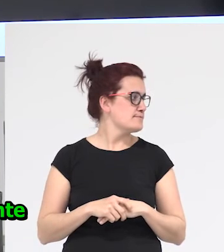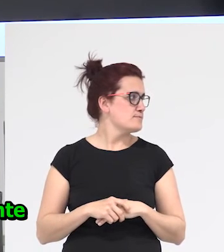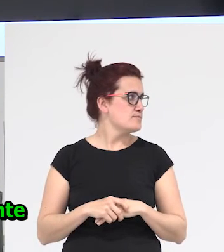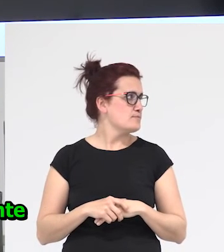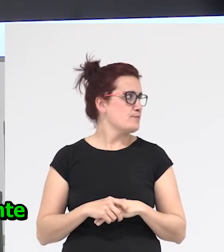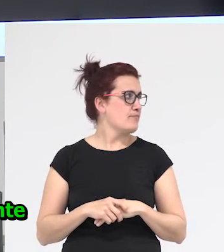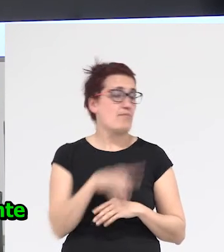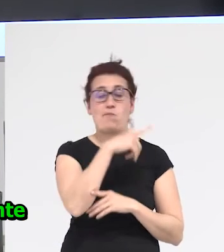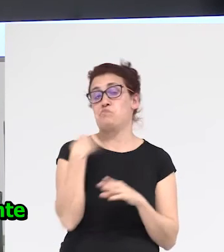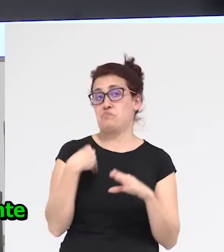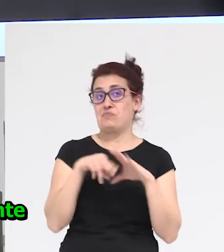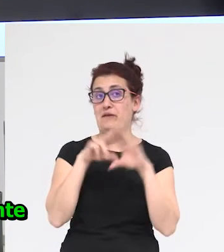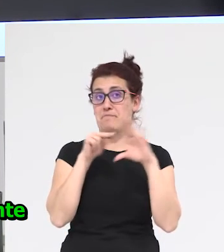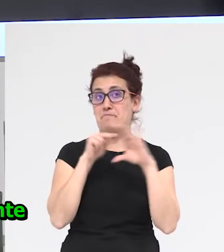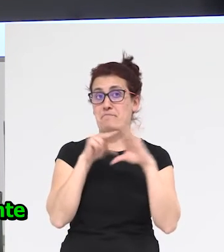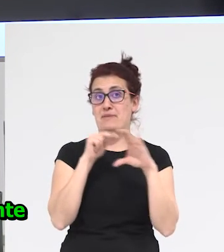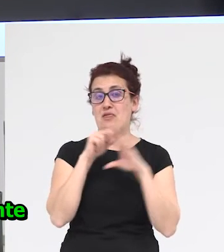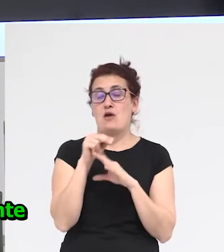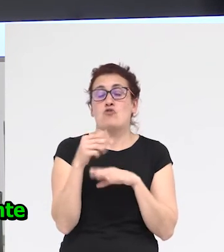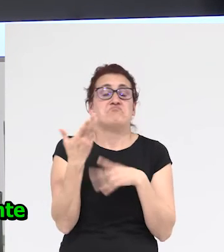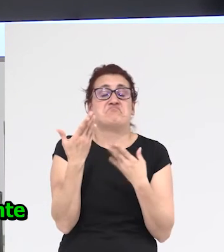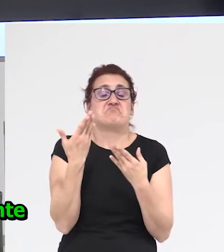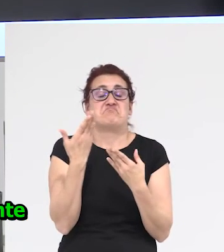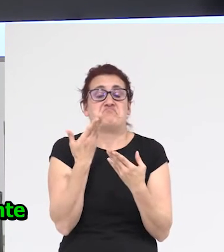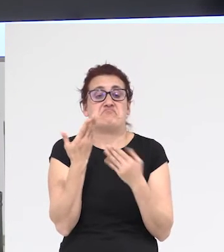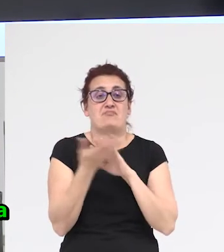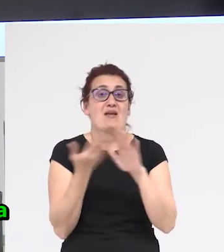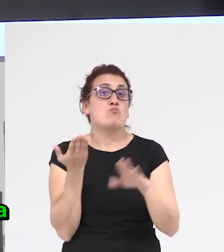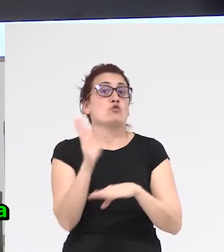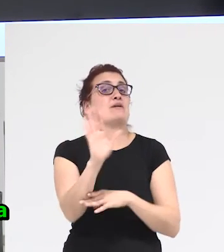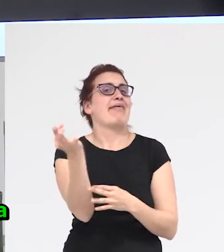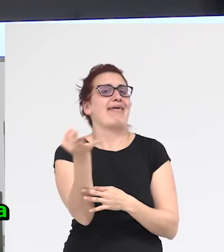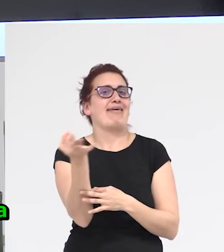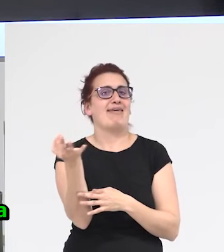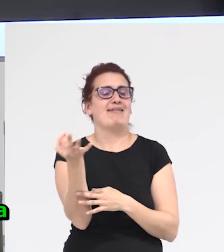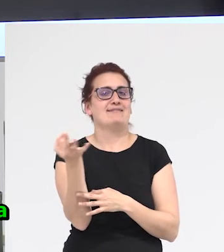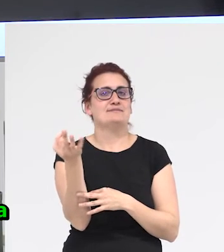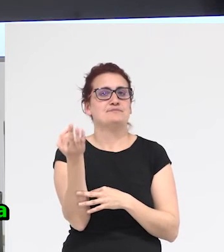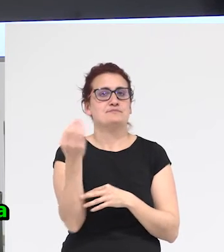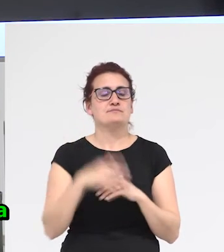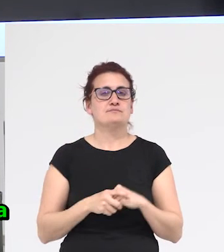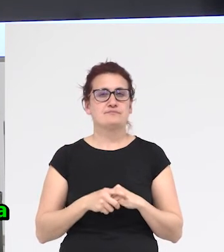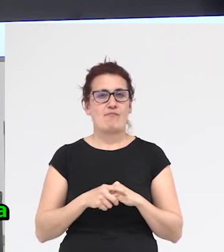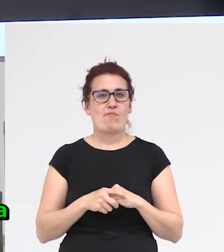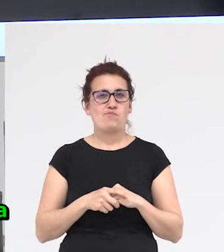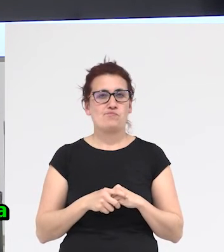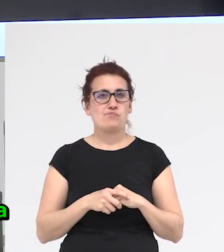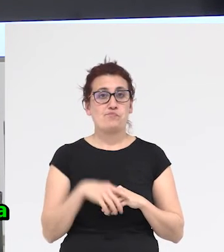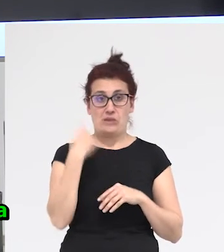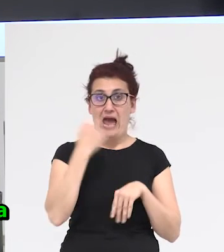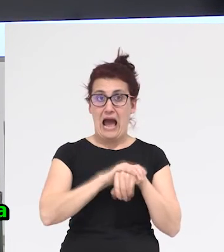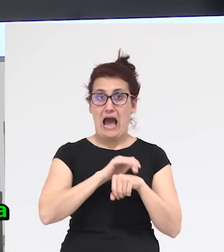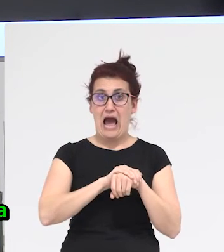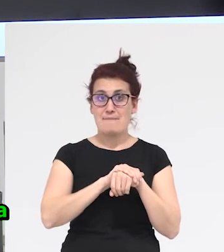Bueno, era un video que básicamente lo que nos mostraba era una también amiga